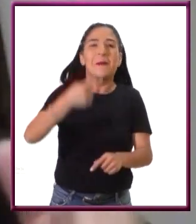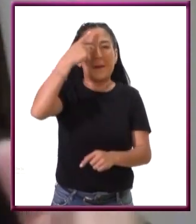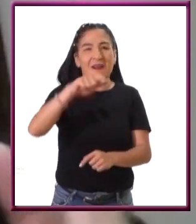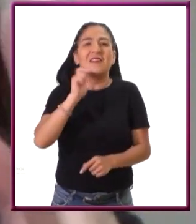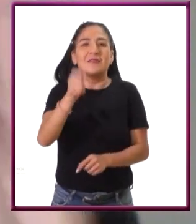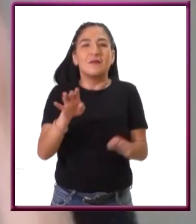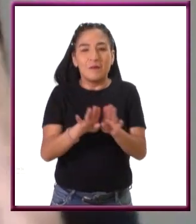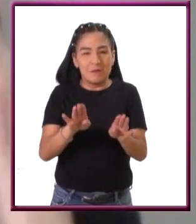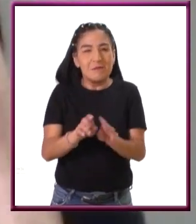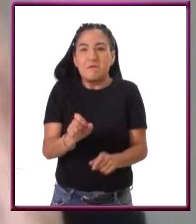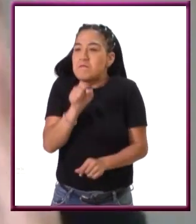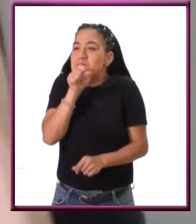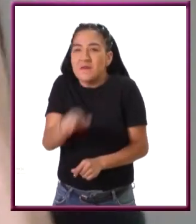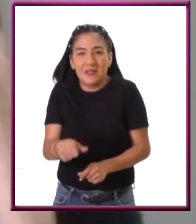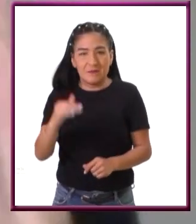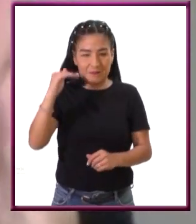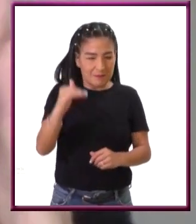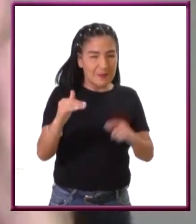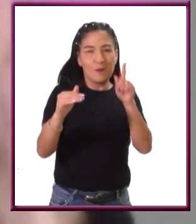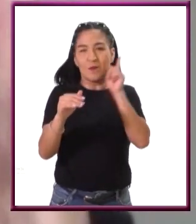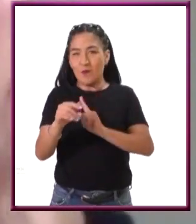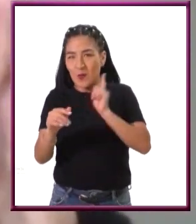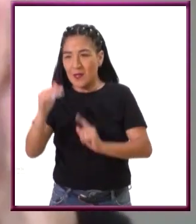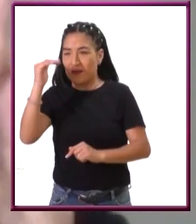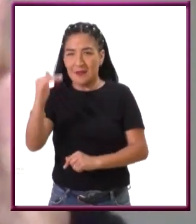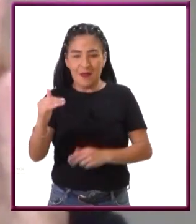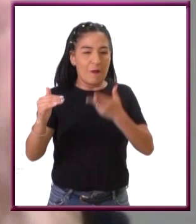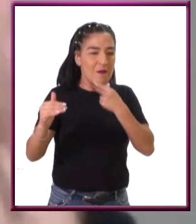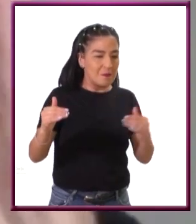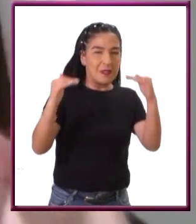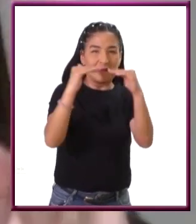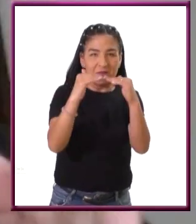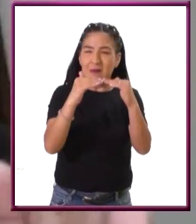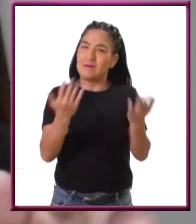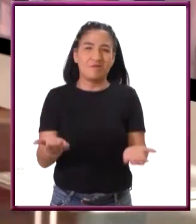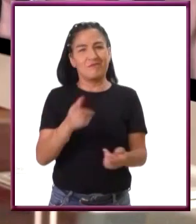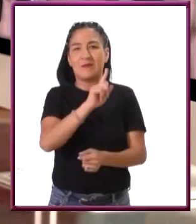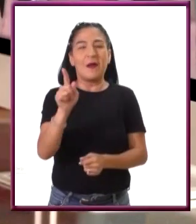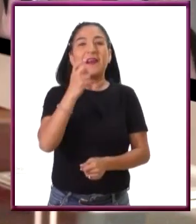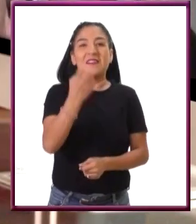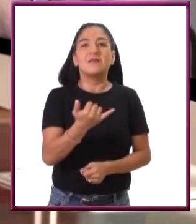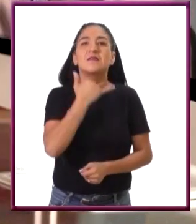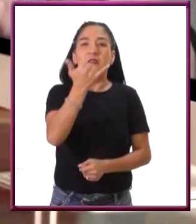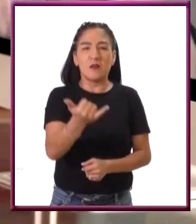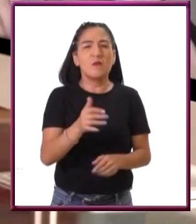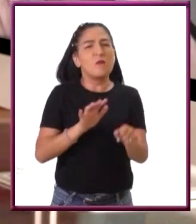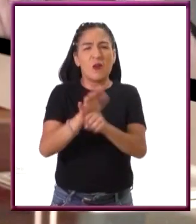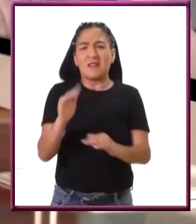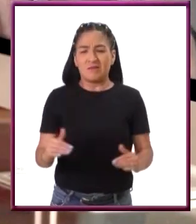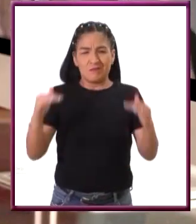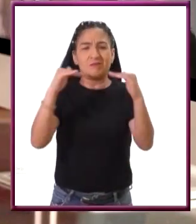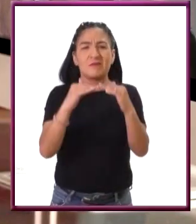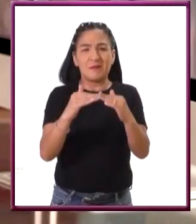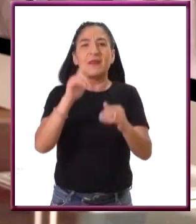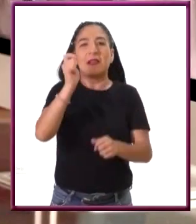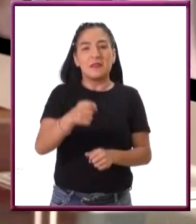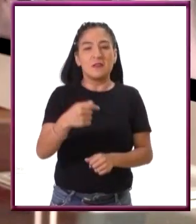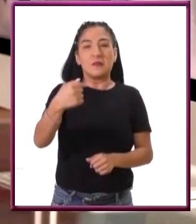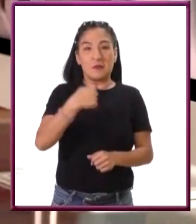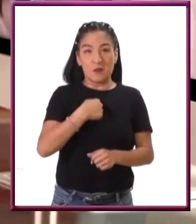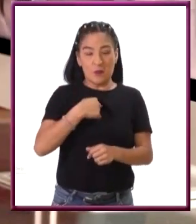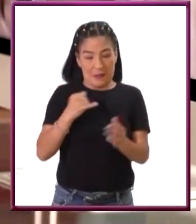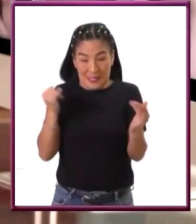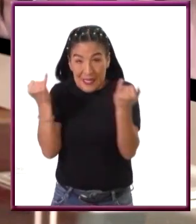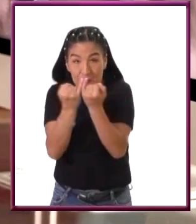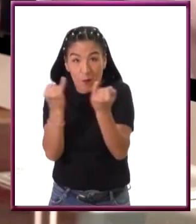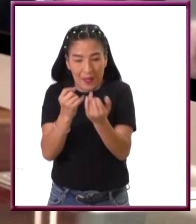en función de que tengamos lo mismo que los hombres. Y esto es un gran error. La igualdad consiste en que yo